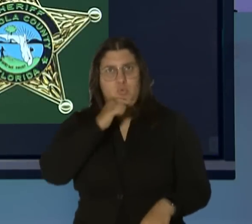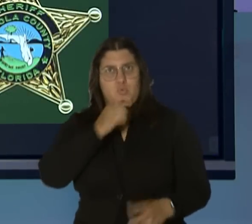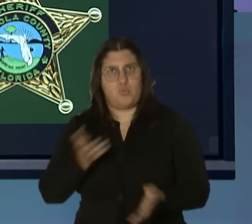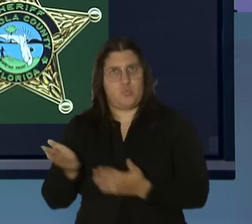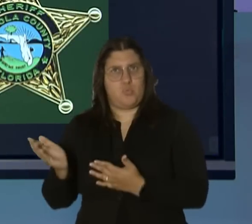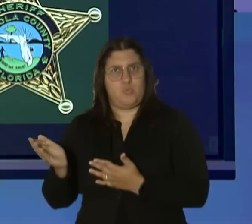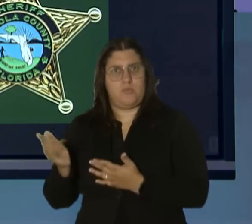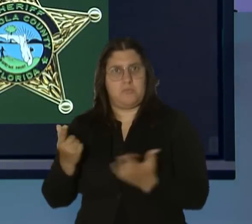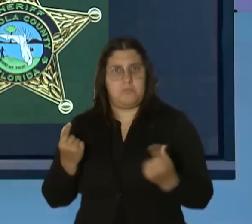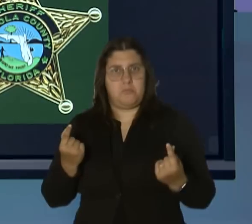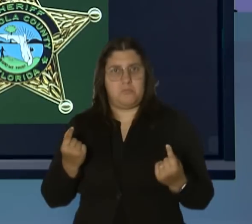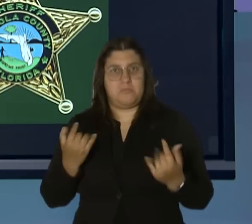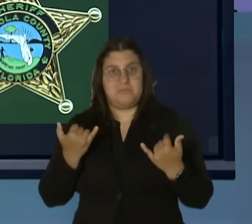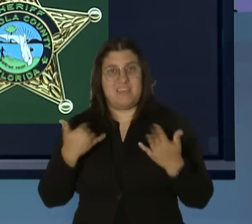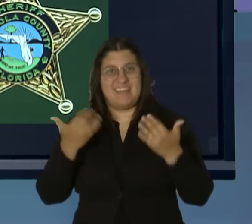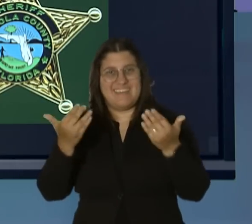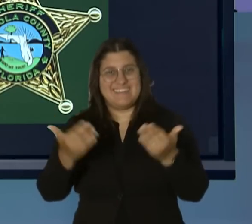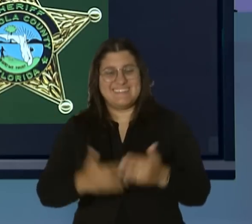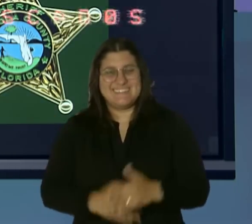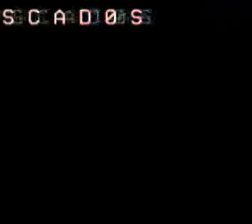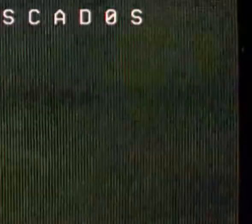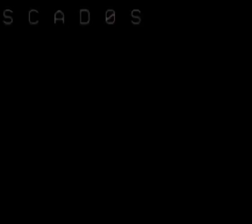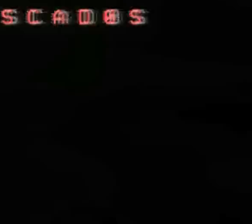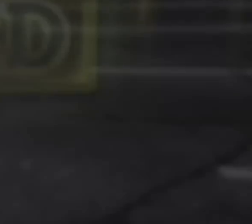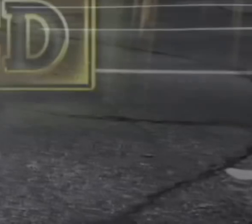este individuo, qué hizo. Adelante, Sheriff.